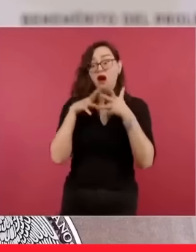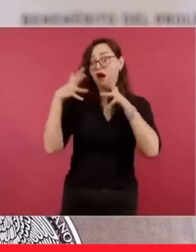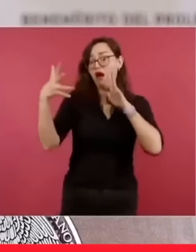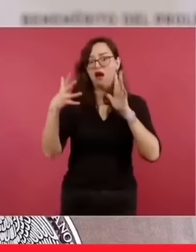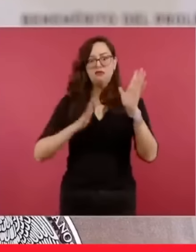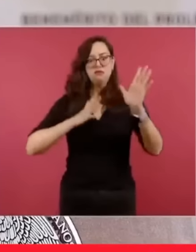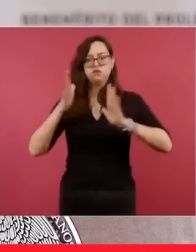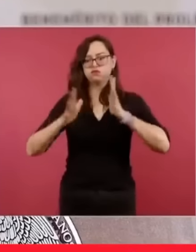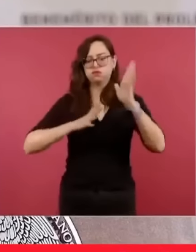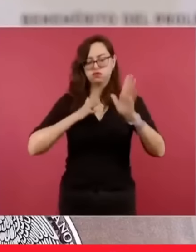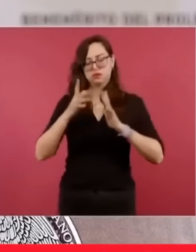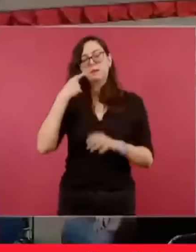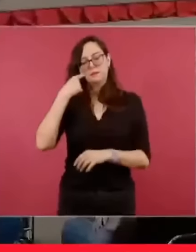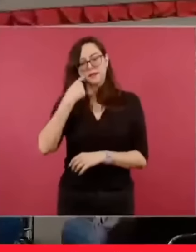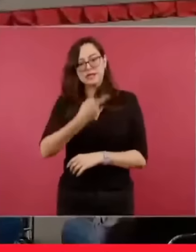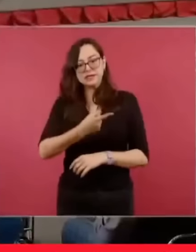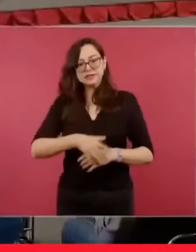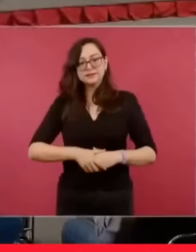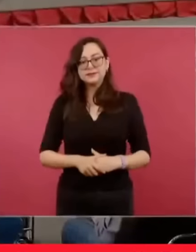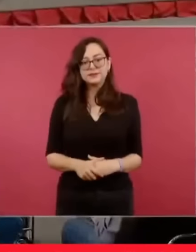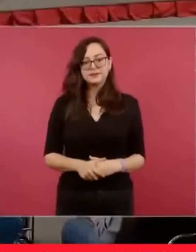y periodistas.